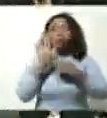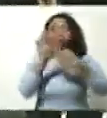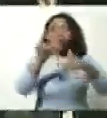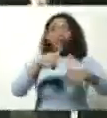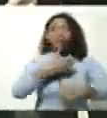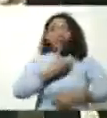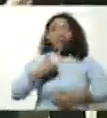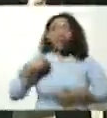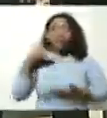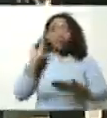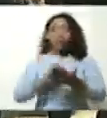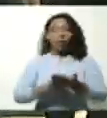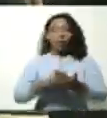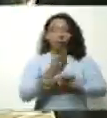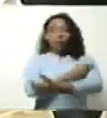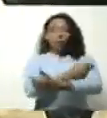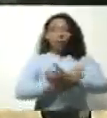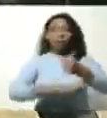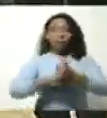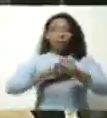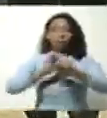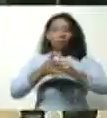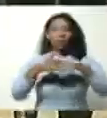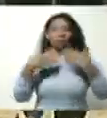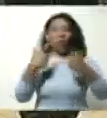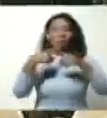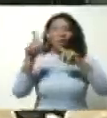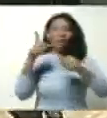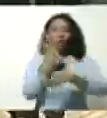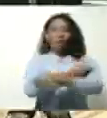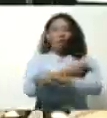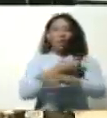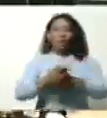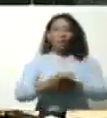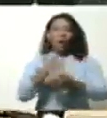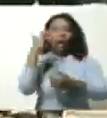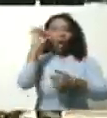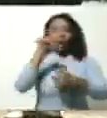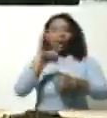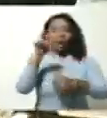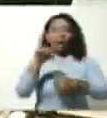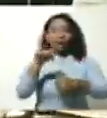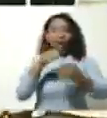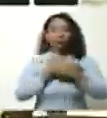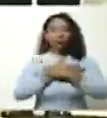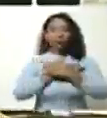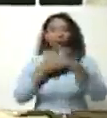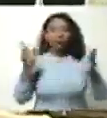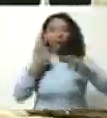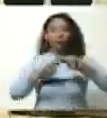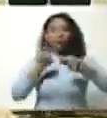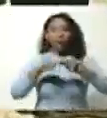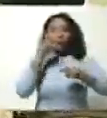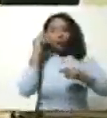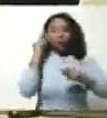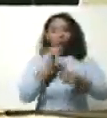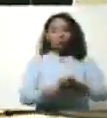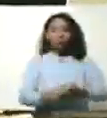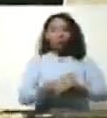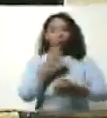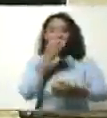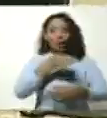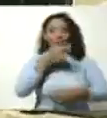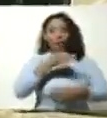quieran poner su refuerzo de COVID-19. ¿Qué otra vacuna estamos aquí dispuestos para los niños? Buenas